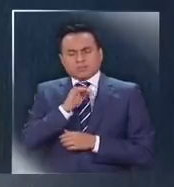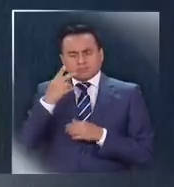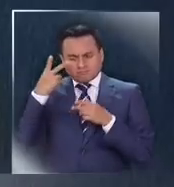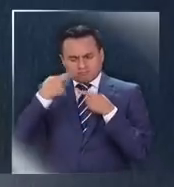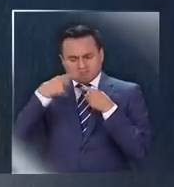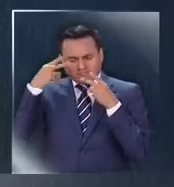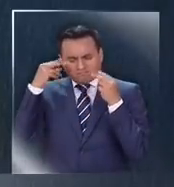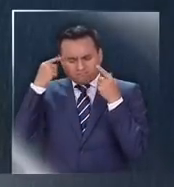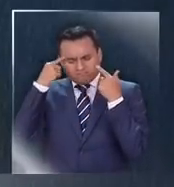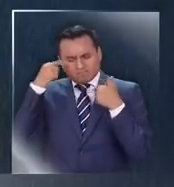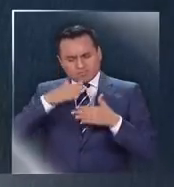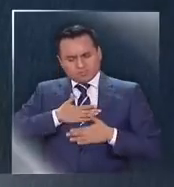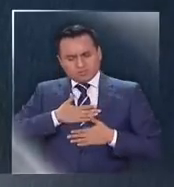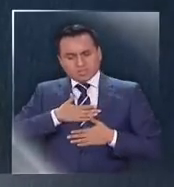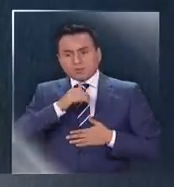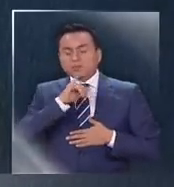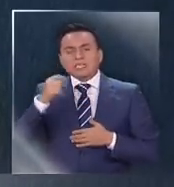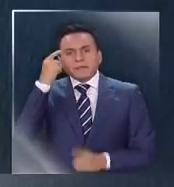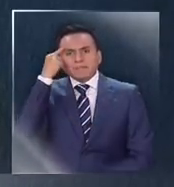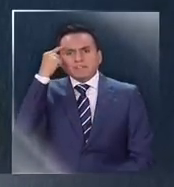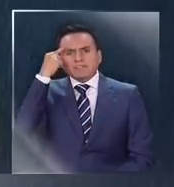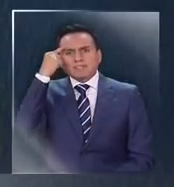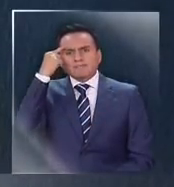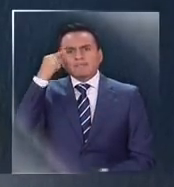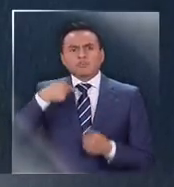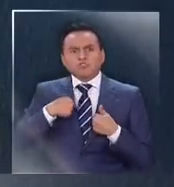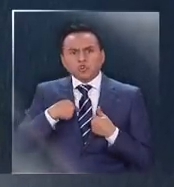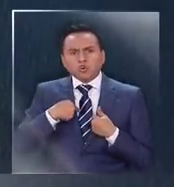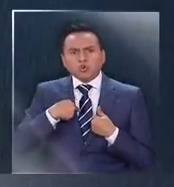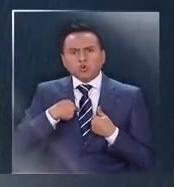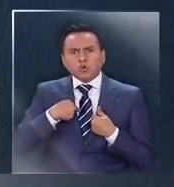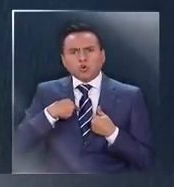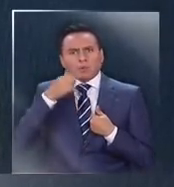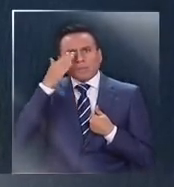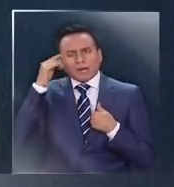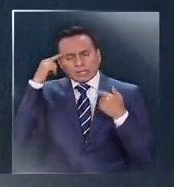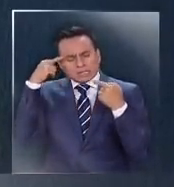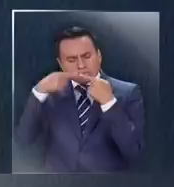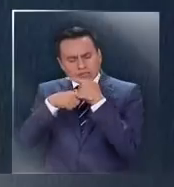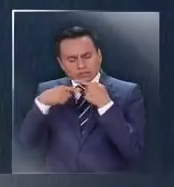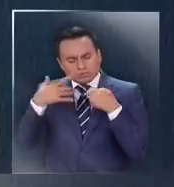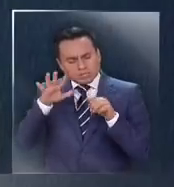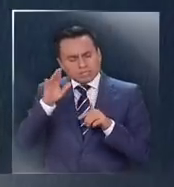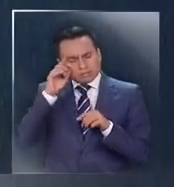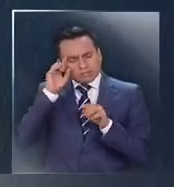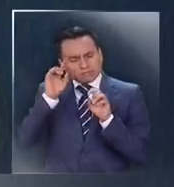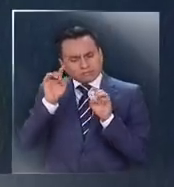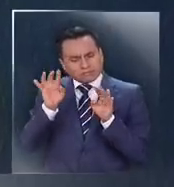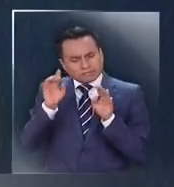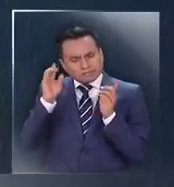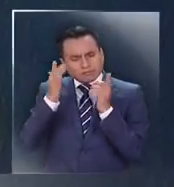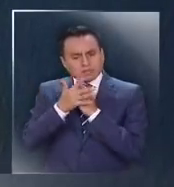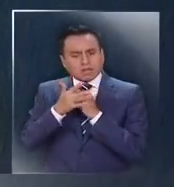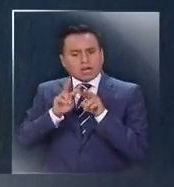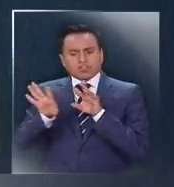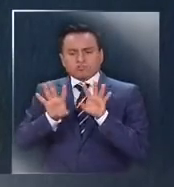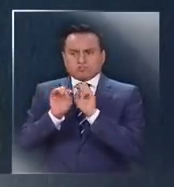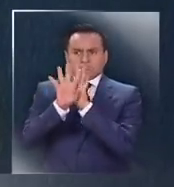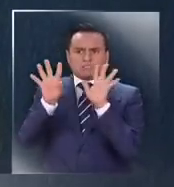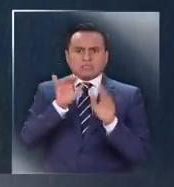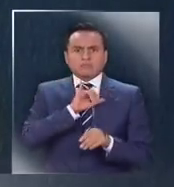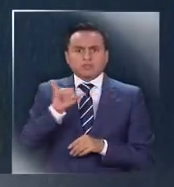negaba a mí mismo. Incluso llegué a pensar que era yo el que estaba malinterpretando los hechos, hasta que sus actos fueron